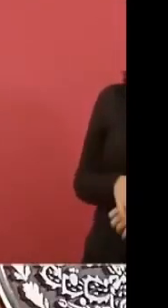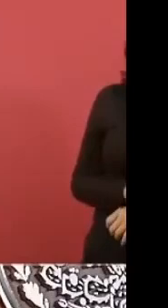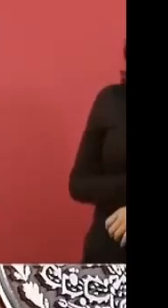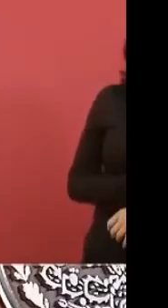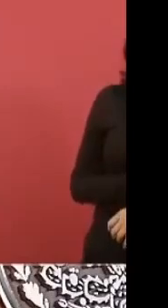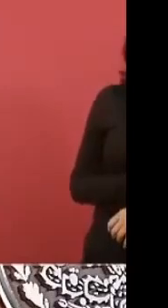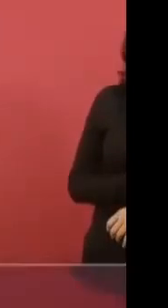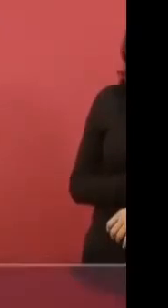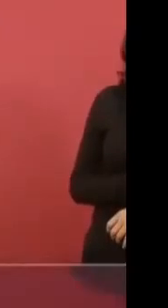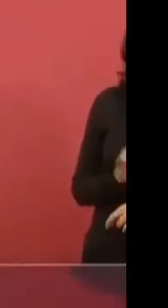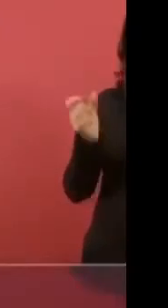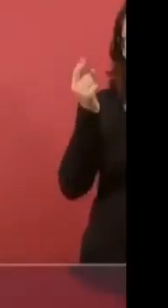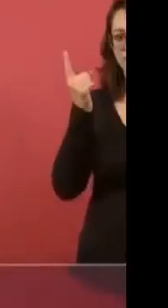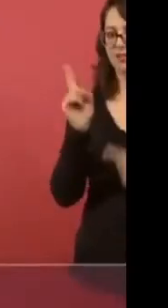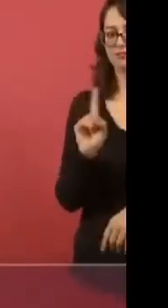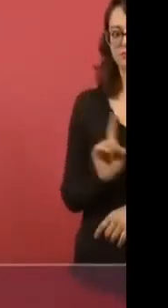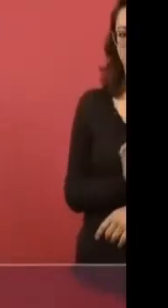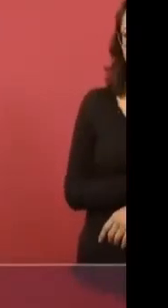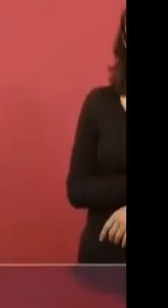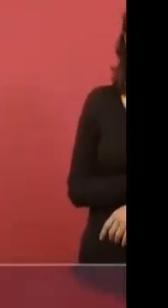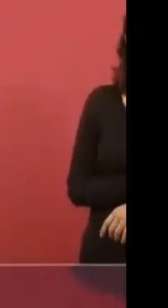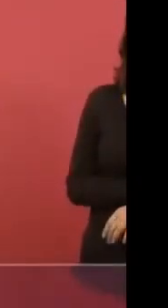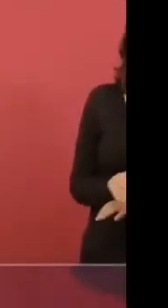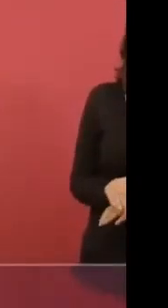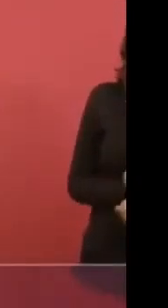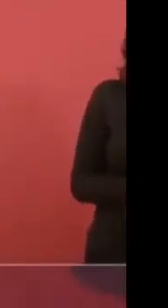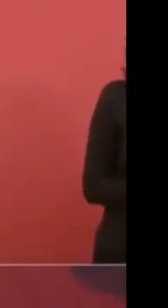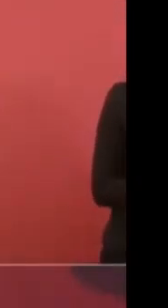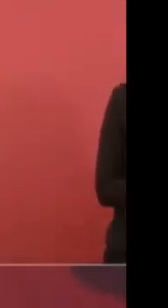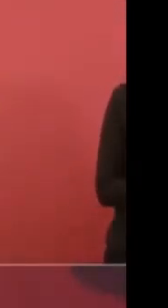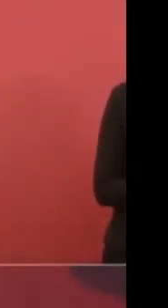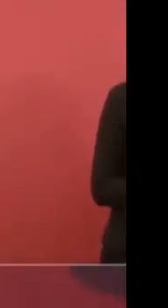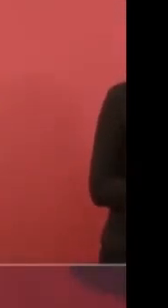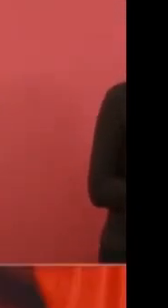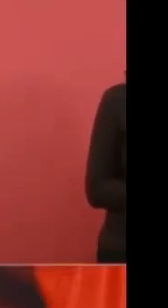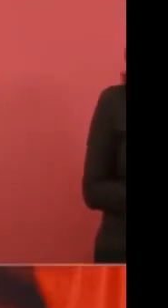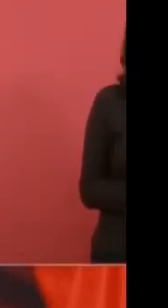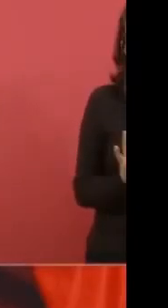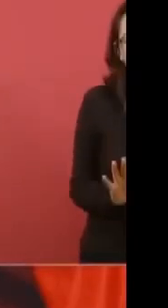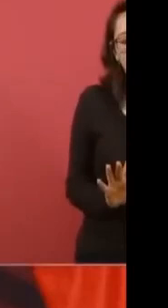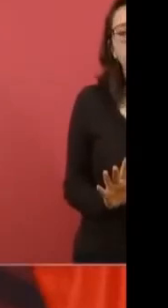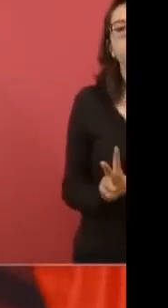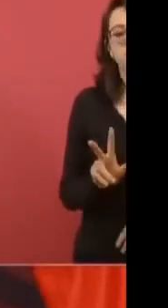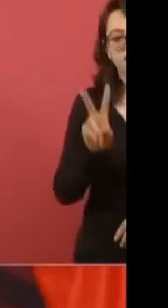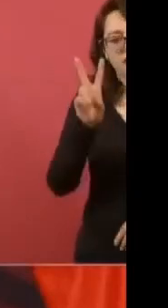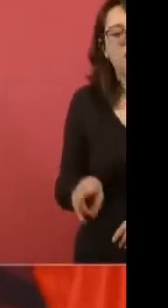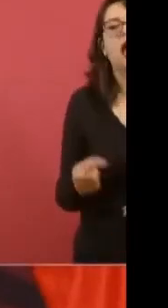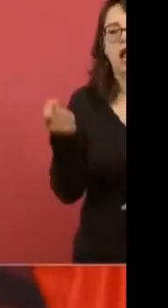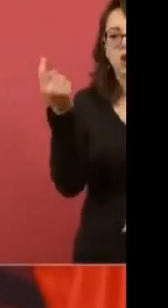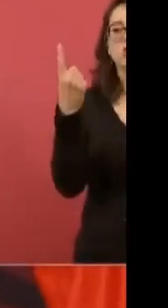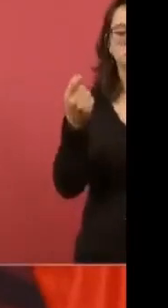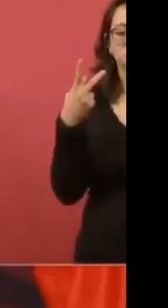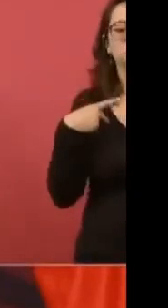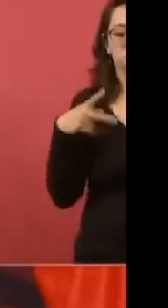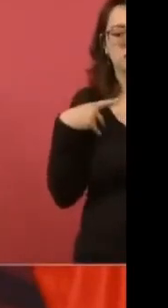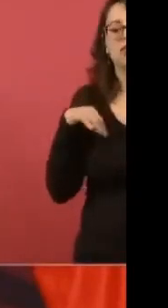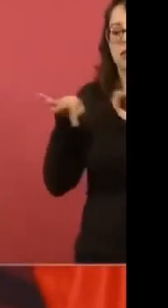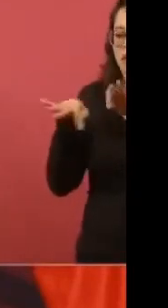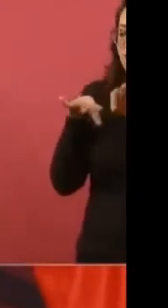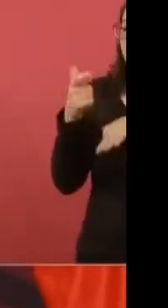sin escrúpulo alguno pisoteando a los demás y luego dice el presidente bien dicho durante la mañanera